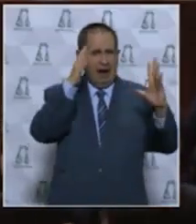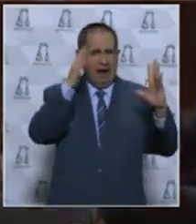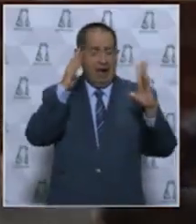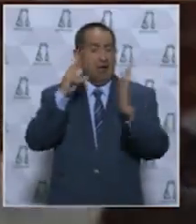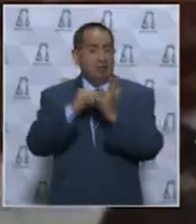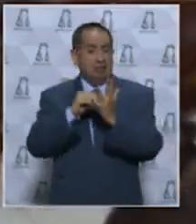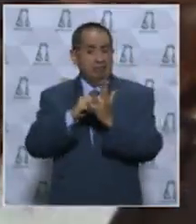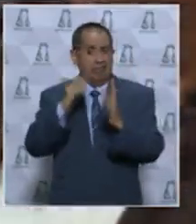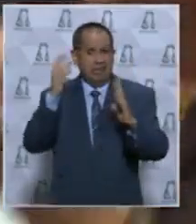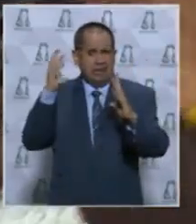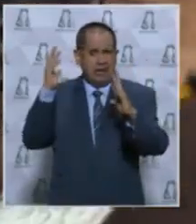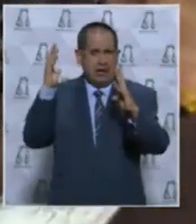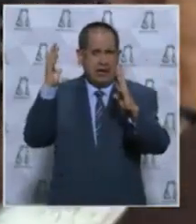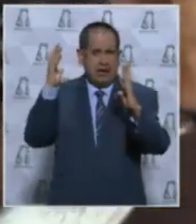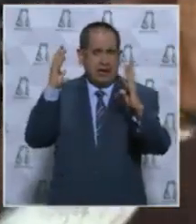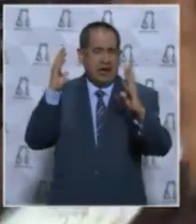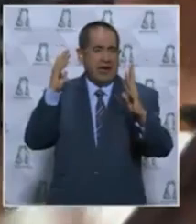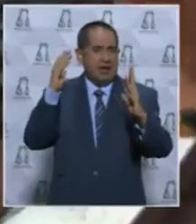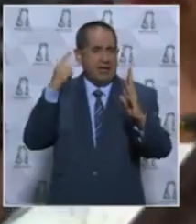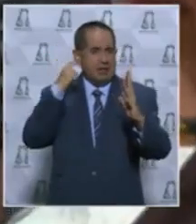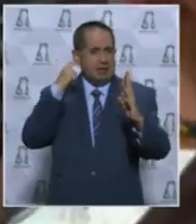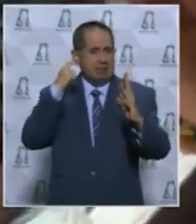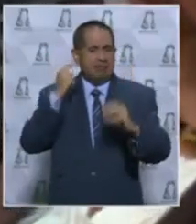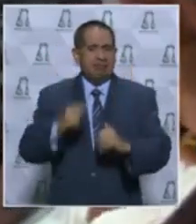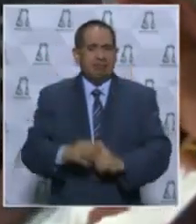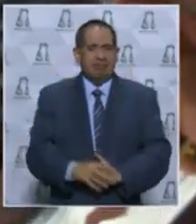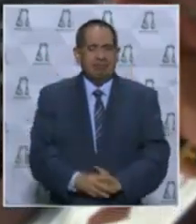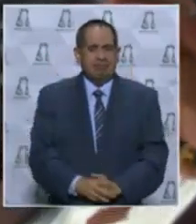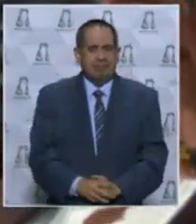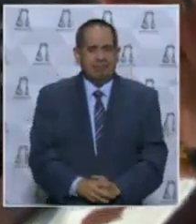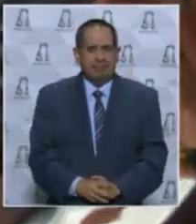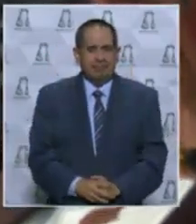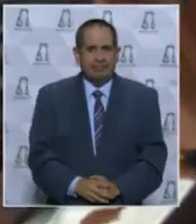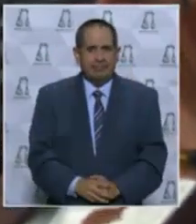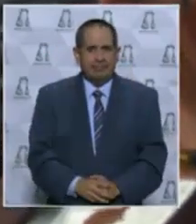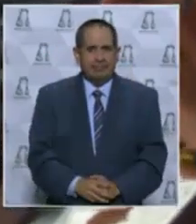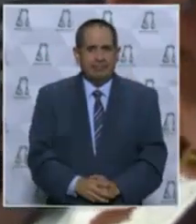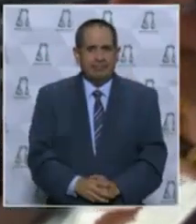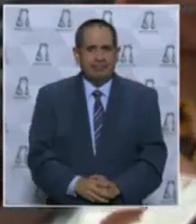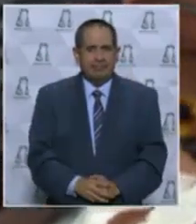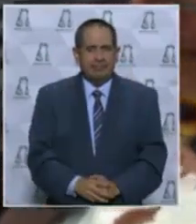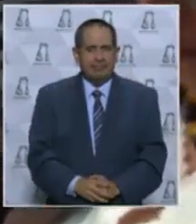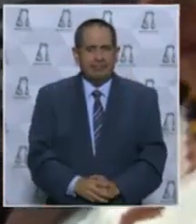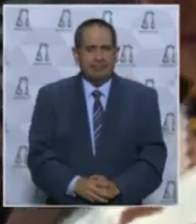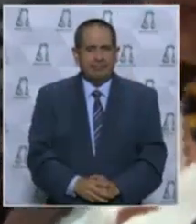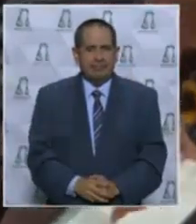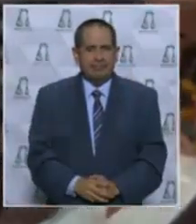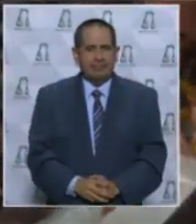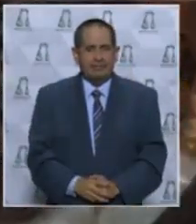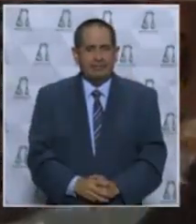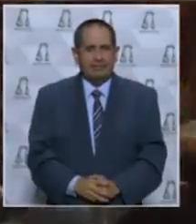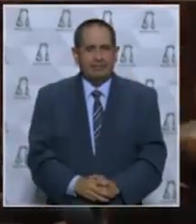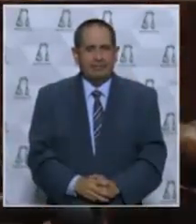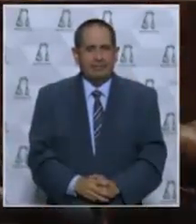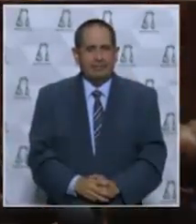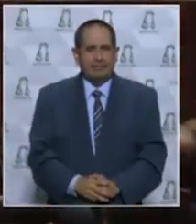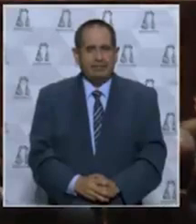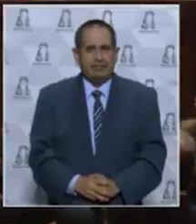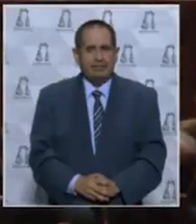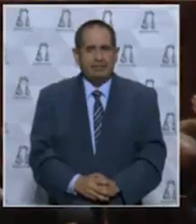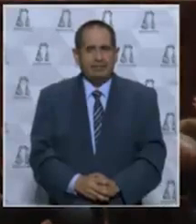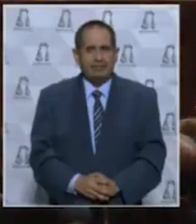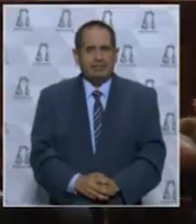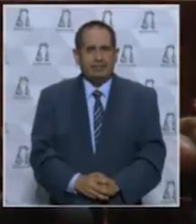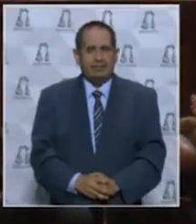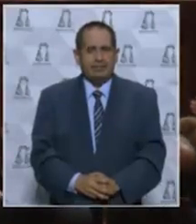desaprovechar el momento histórico con condiciones políticas inmejorables donde el pueblo conquistó su derecho indiscutible de regir sus propios destinos y